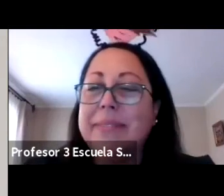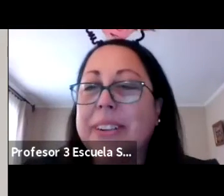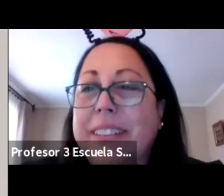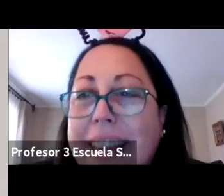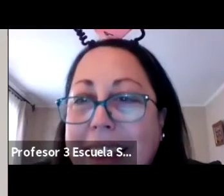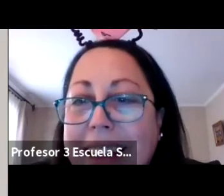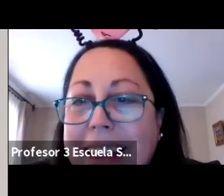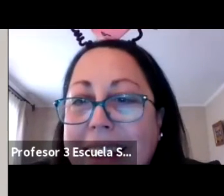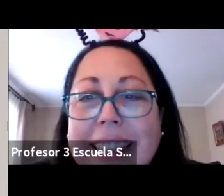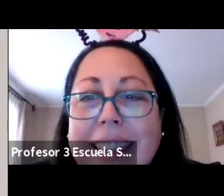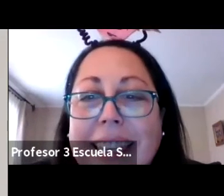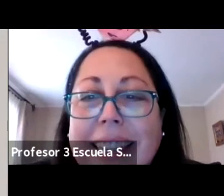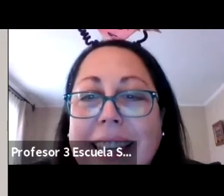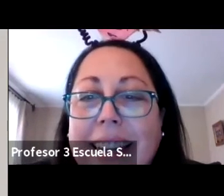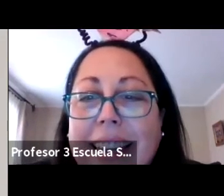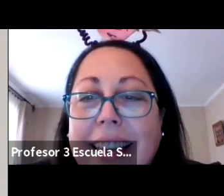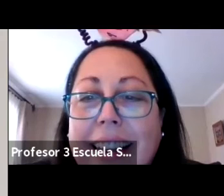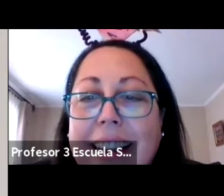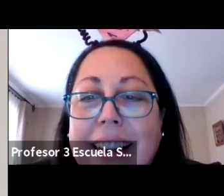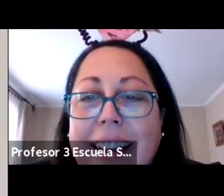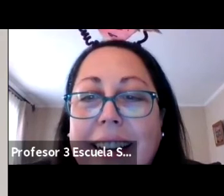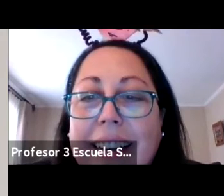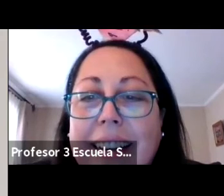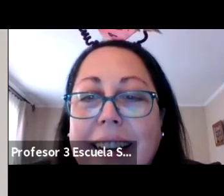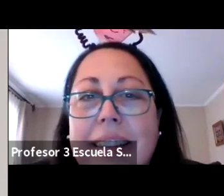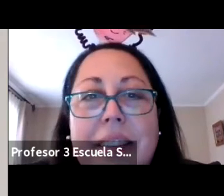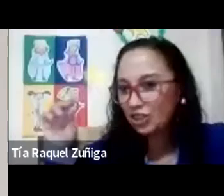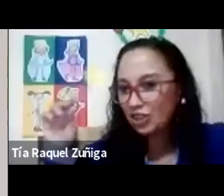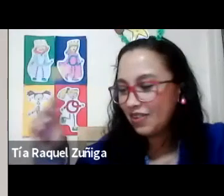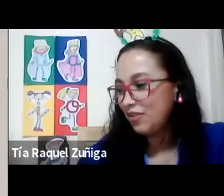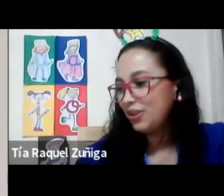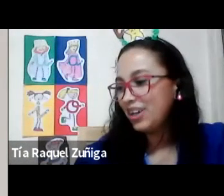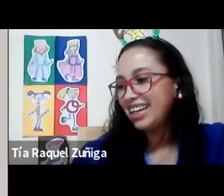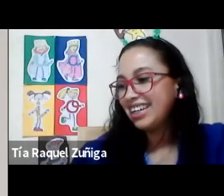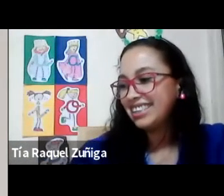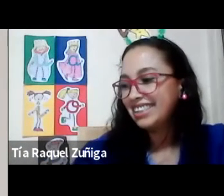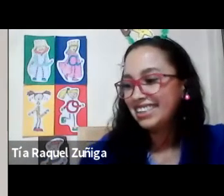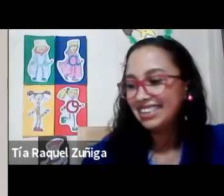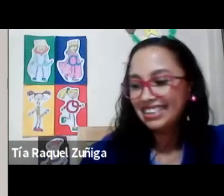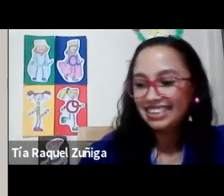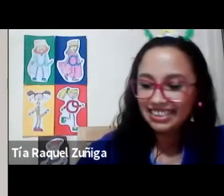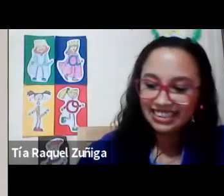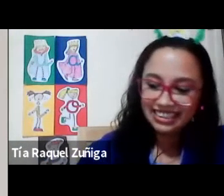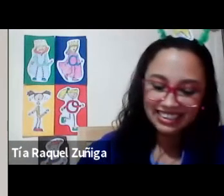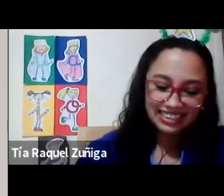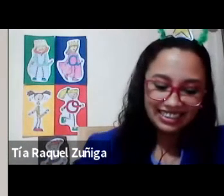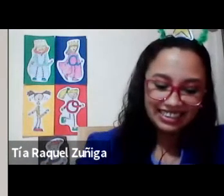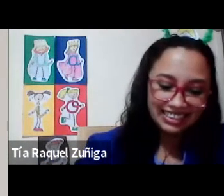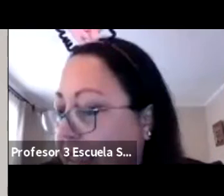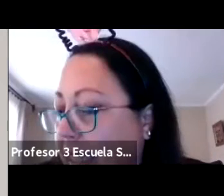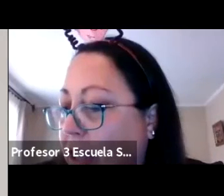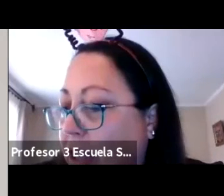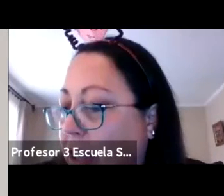princesa I, muy bien. ¿Quién sigue, tía Raquel? Alonso Balboa. Alonso Balboa, me tienes que decir